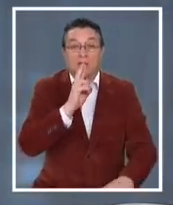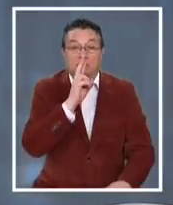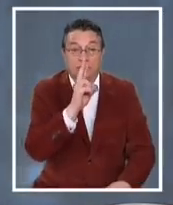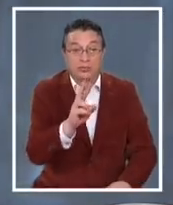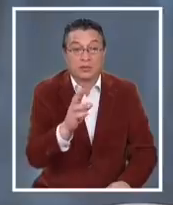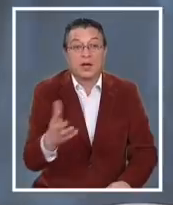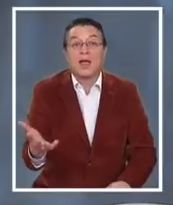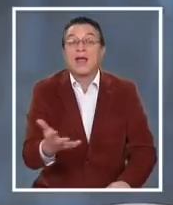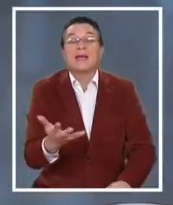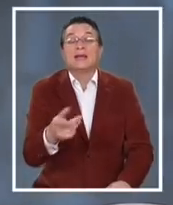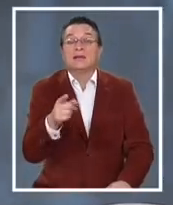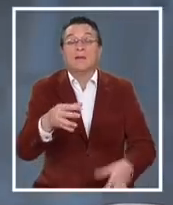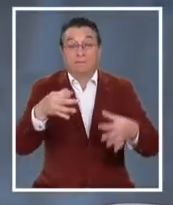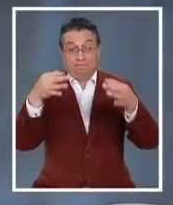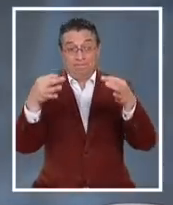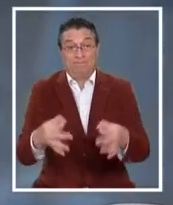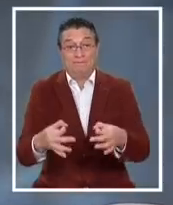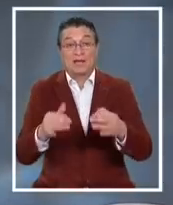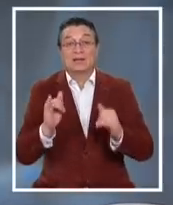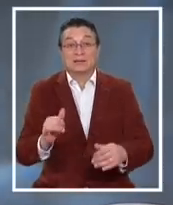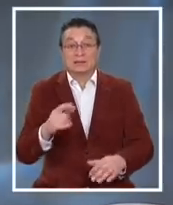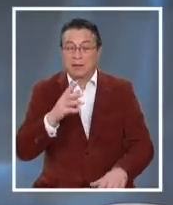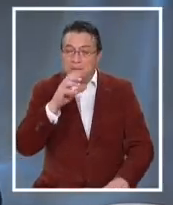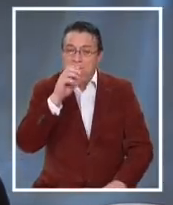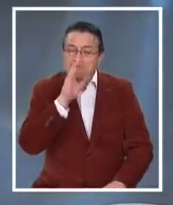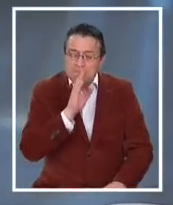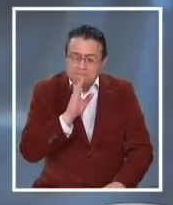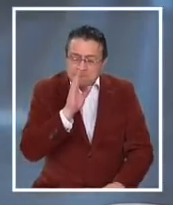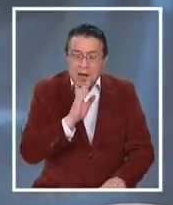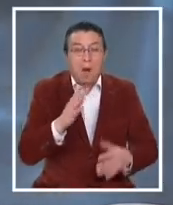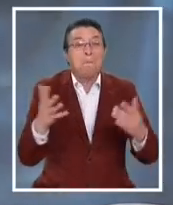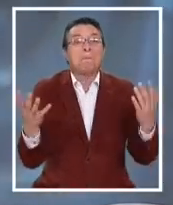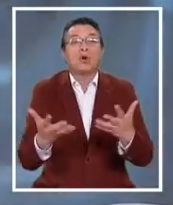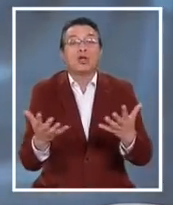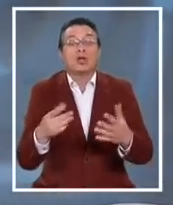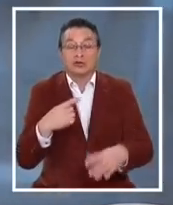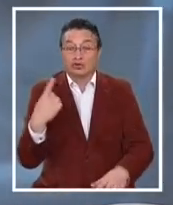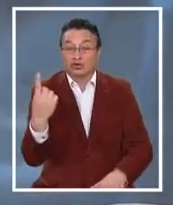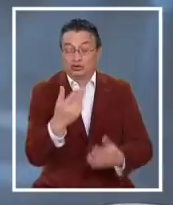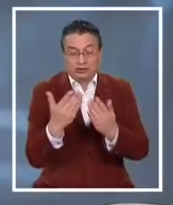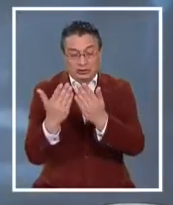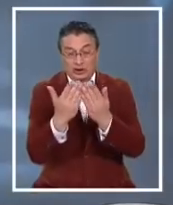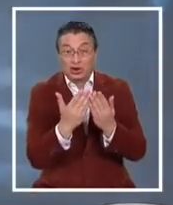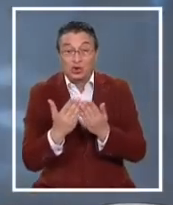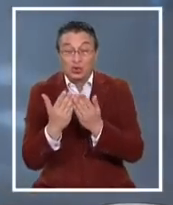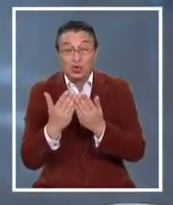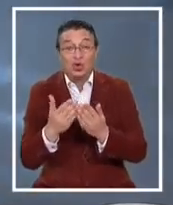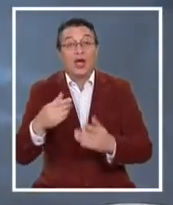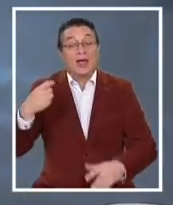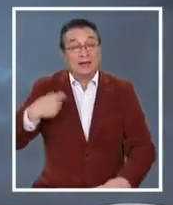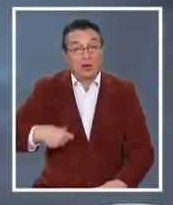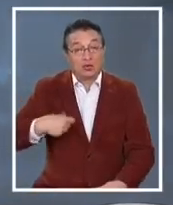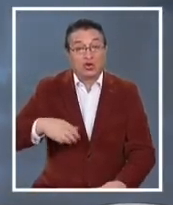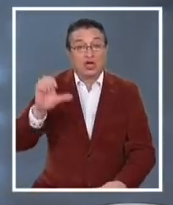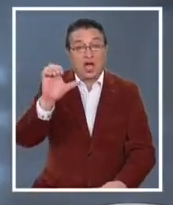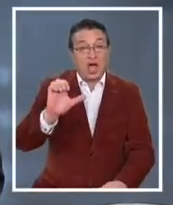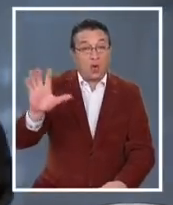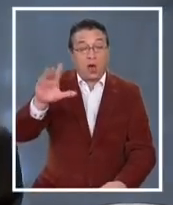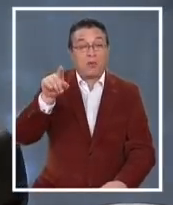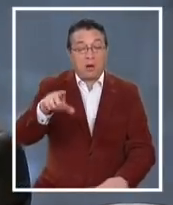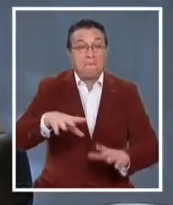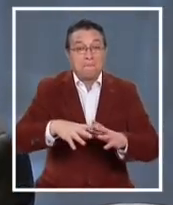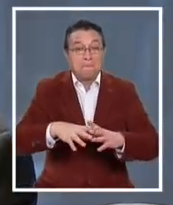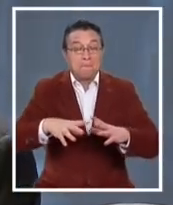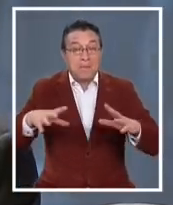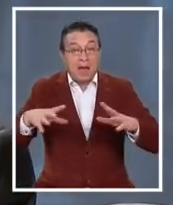fondo, efectivamente. Y así digo misericordia porque todos los estudios de Estados Unidos, de Europa, muestran lo mismo. Mayor